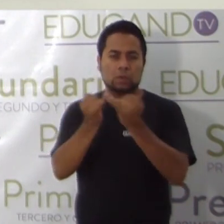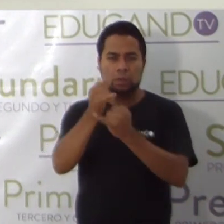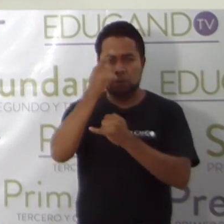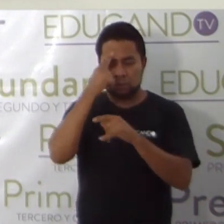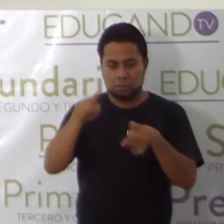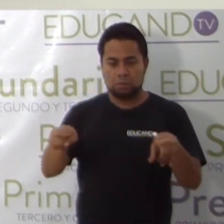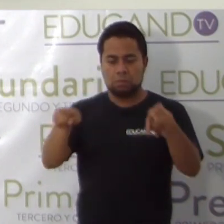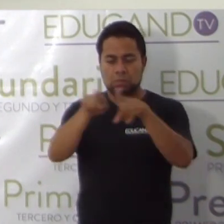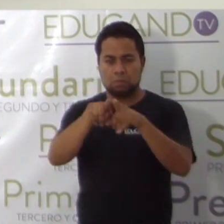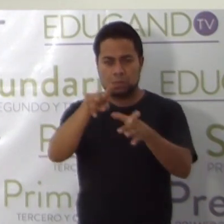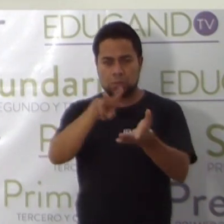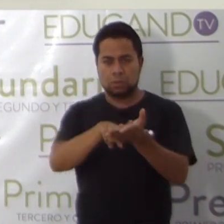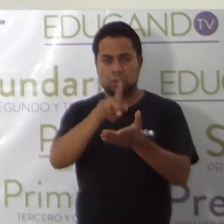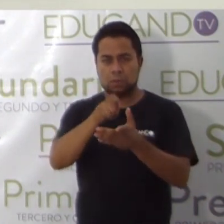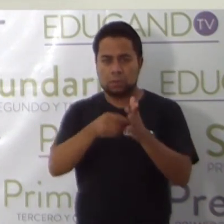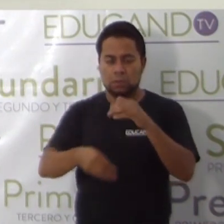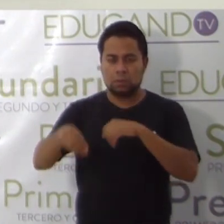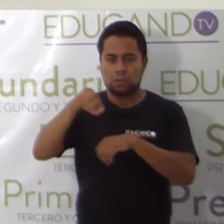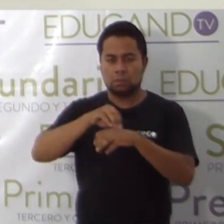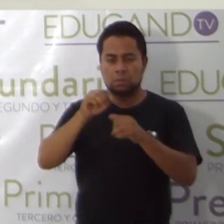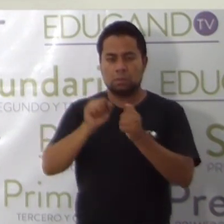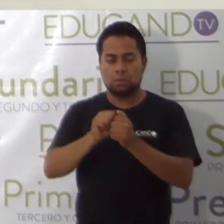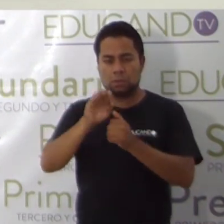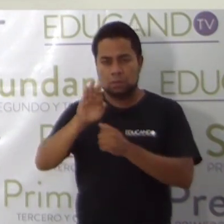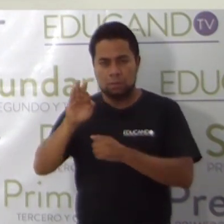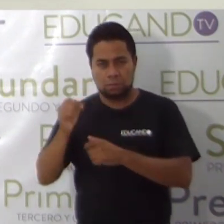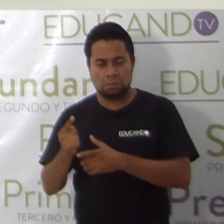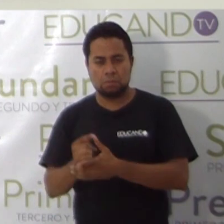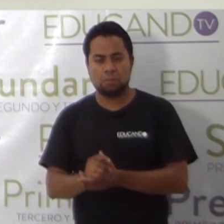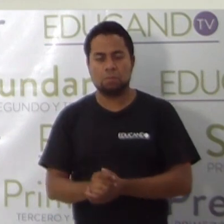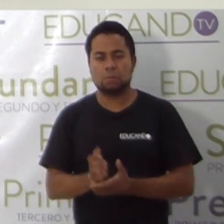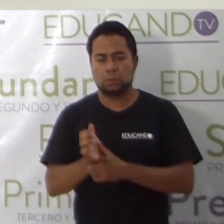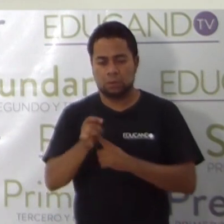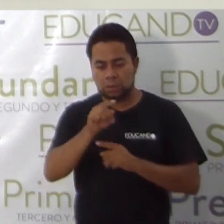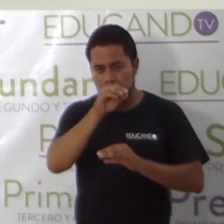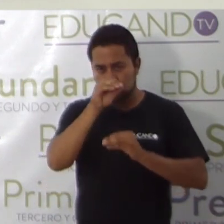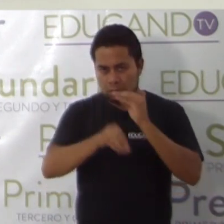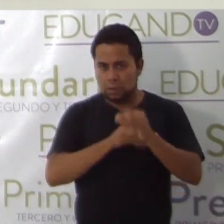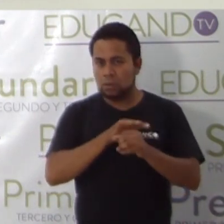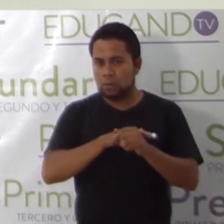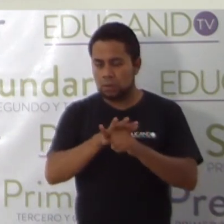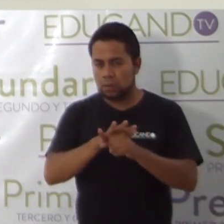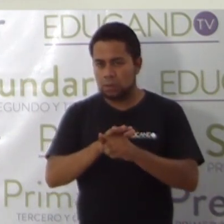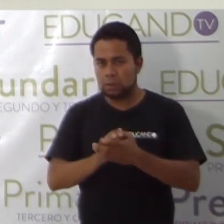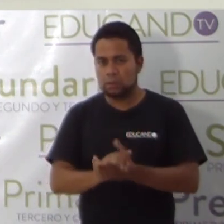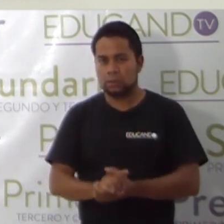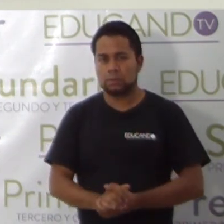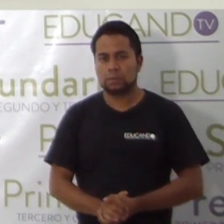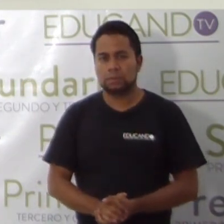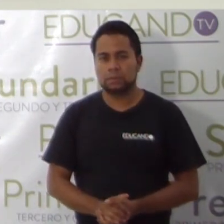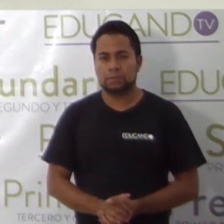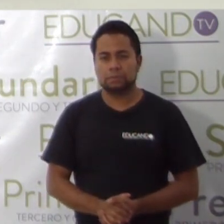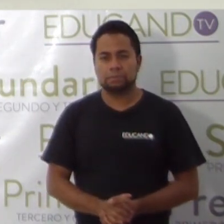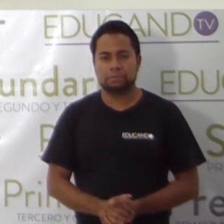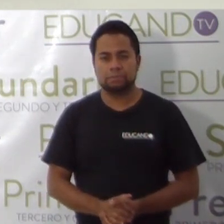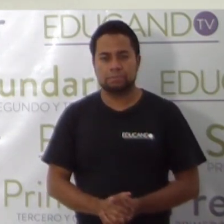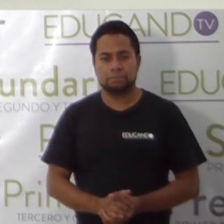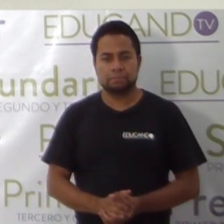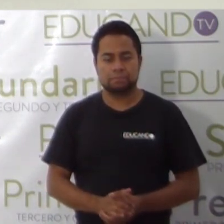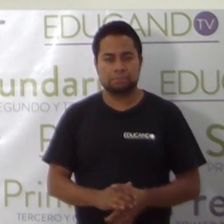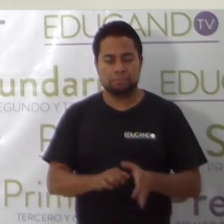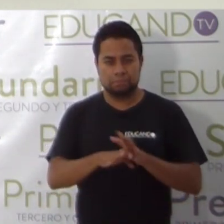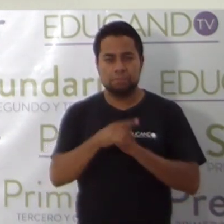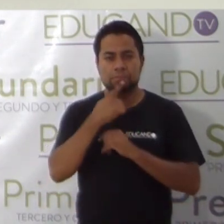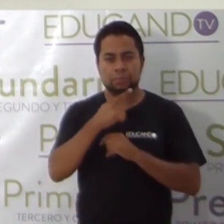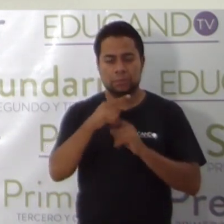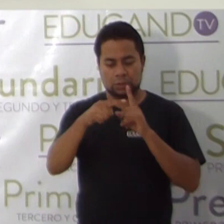valor considerado. Se representa por F1. Entonces aquí vamos a tener que es la suma